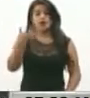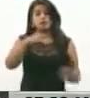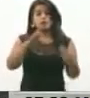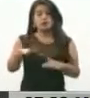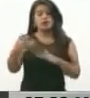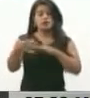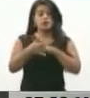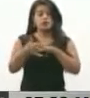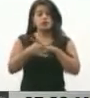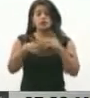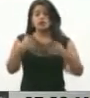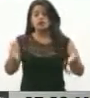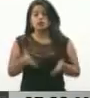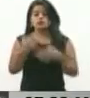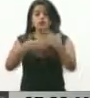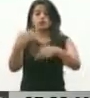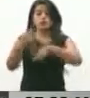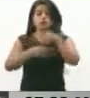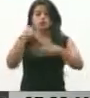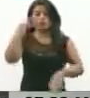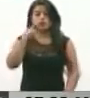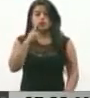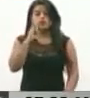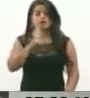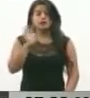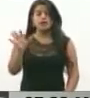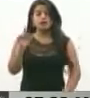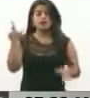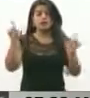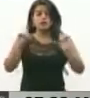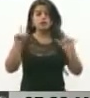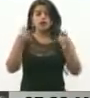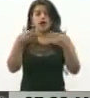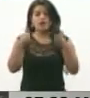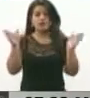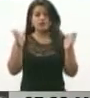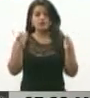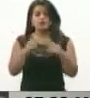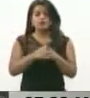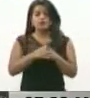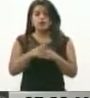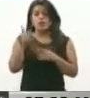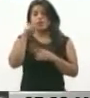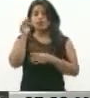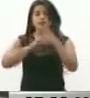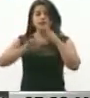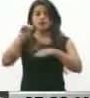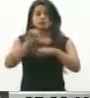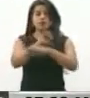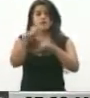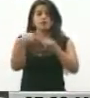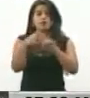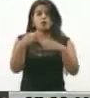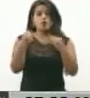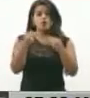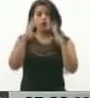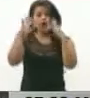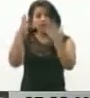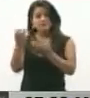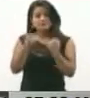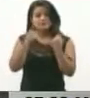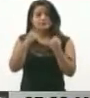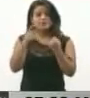tecnología, impulsada por la Revolución Bolivariana, la televisión digital abierta. Para hablar de este software y cómo ha sido la receptividad en la primera semana de los